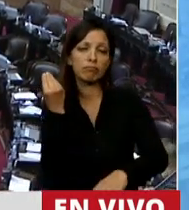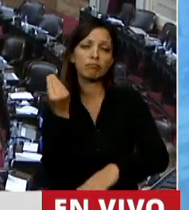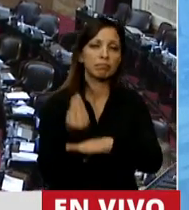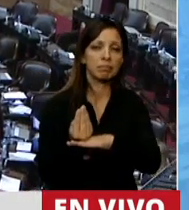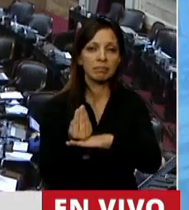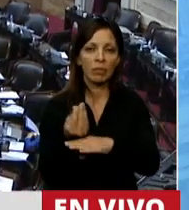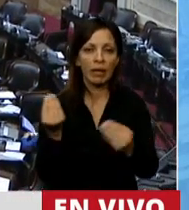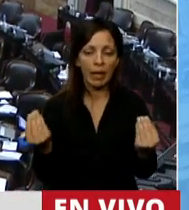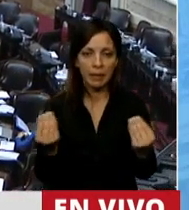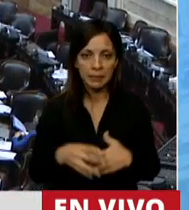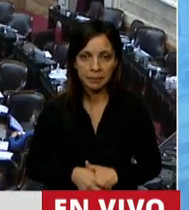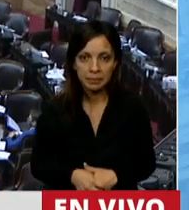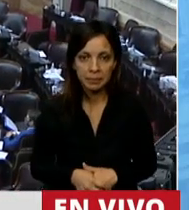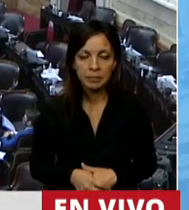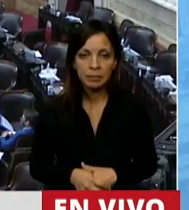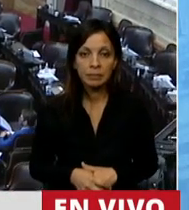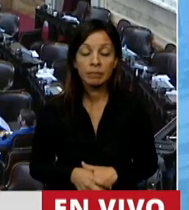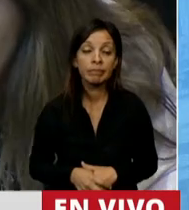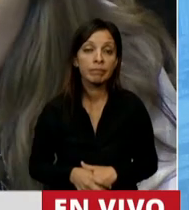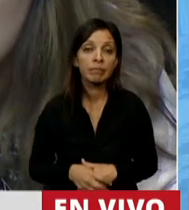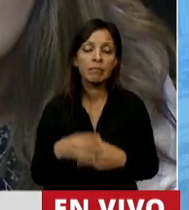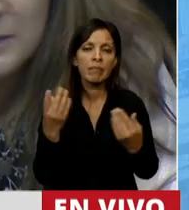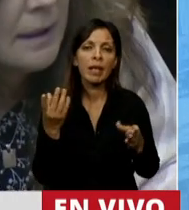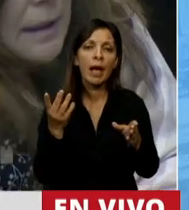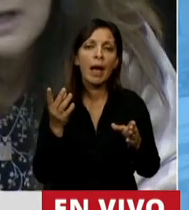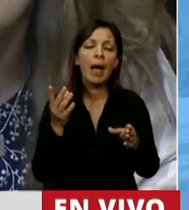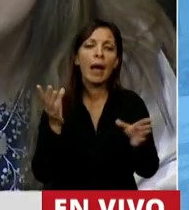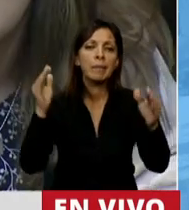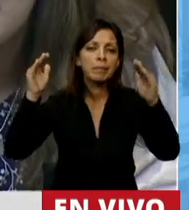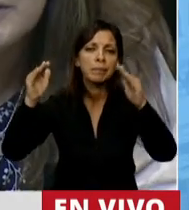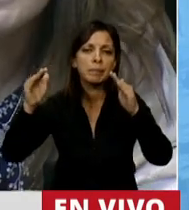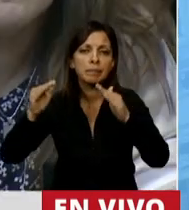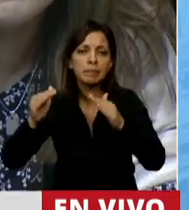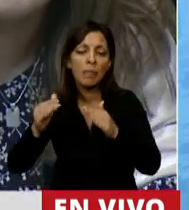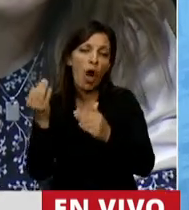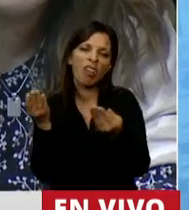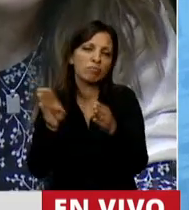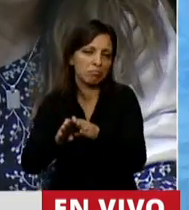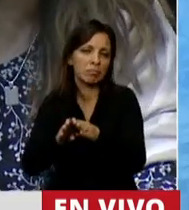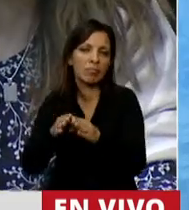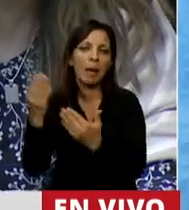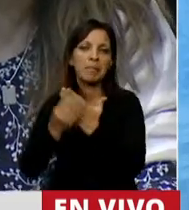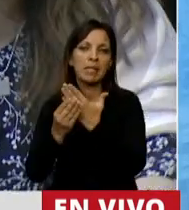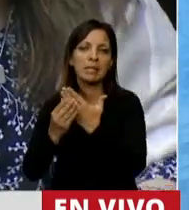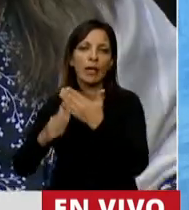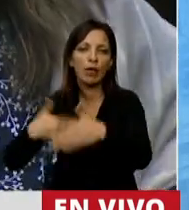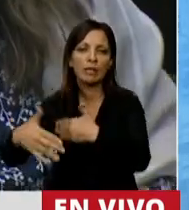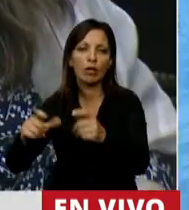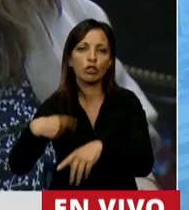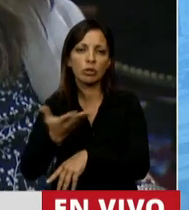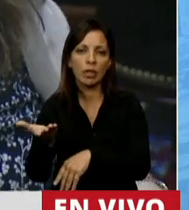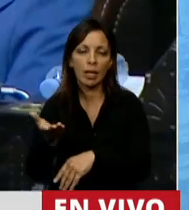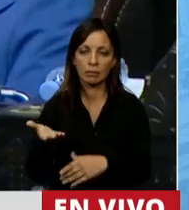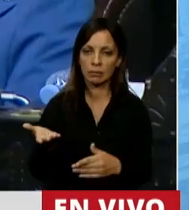era precisamente cerrar o disminuir a su mínimo el Ministerio de Desarrollo Social. Es